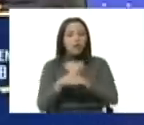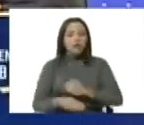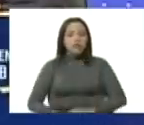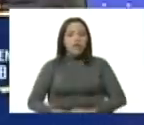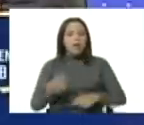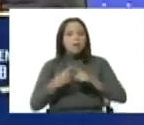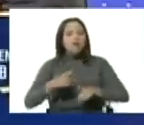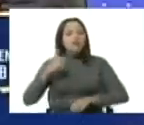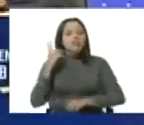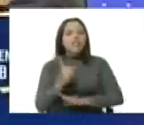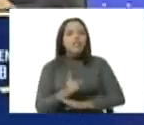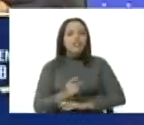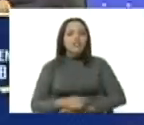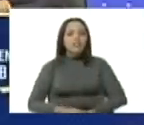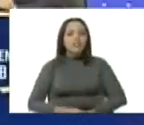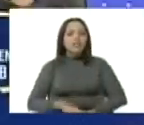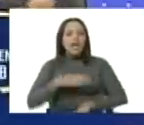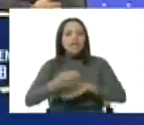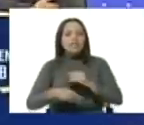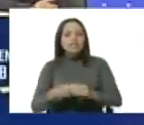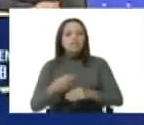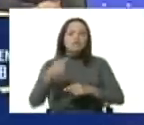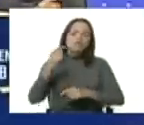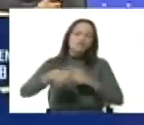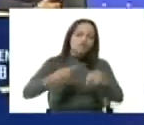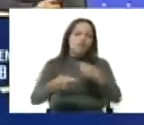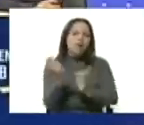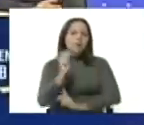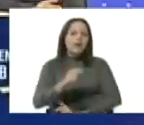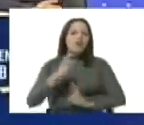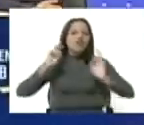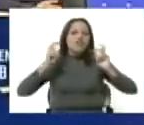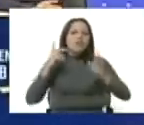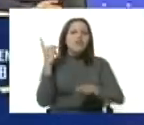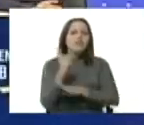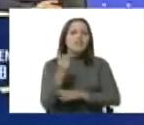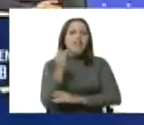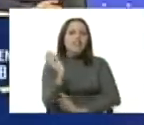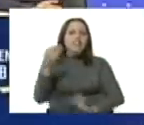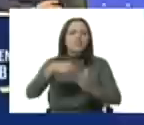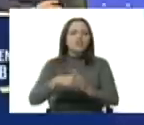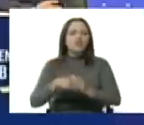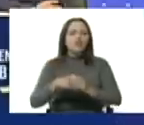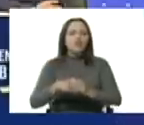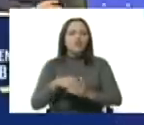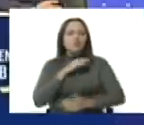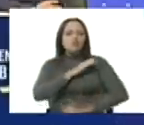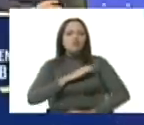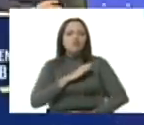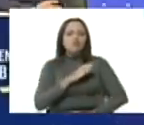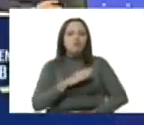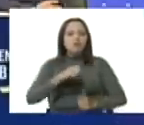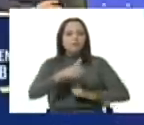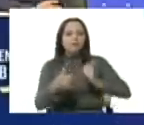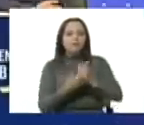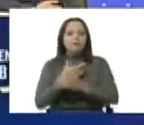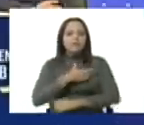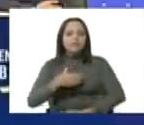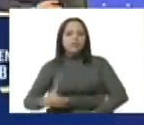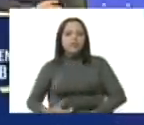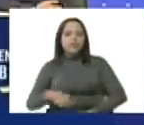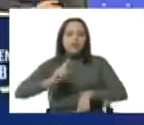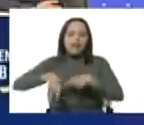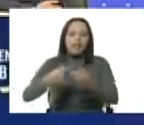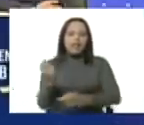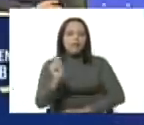que garantizarlo por mes, mes por mes. Es un tema que tiene que estar en el Consejo Vicepresidente, mes por mes. Y